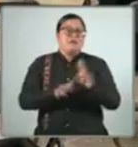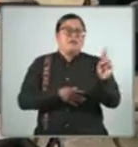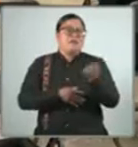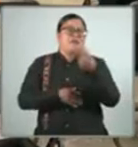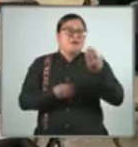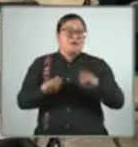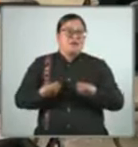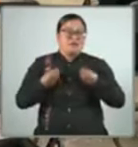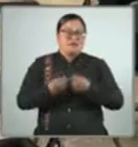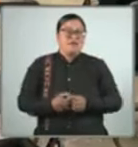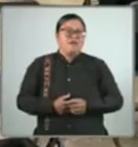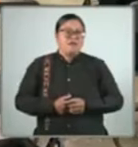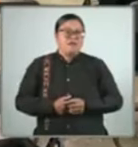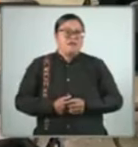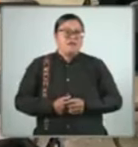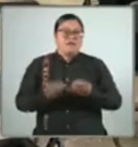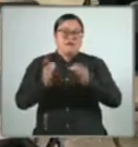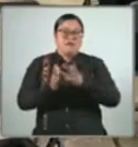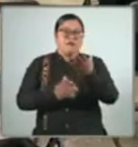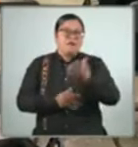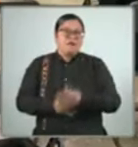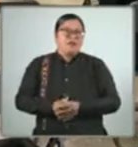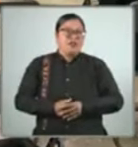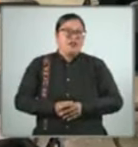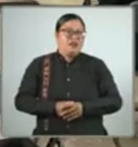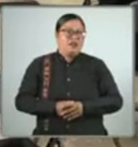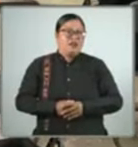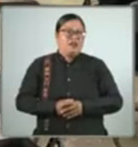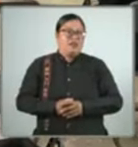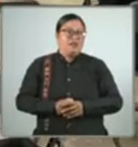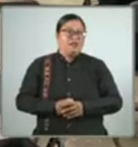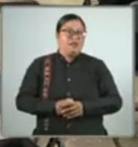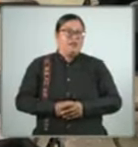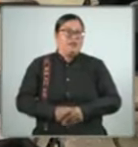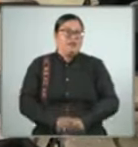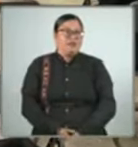de la vida. Muchísimas gracias y perdón por la extensión.